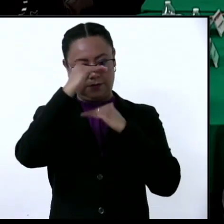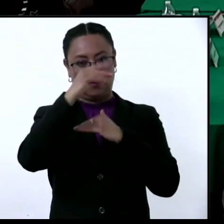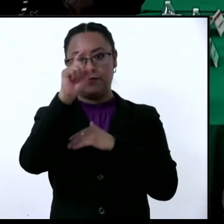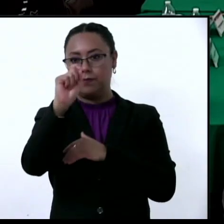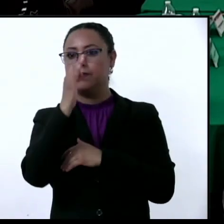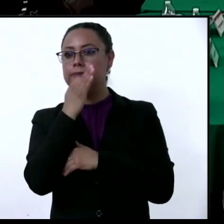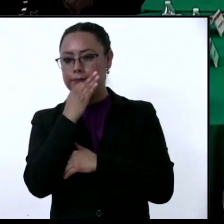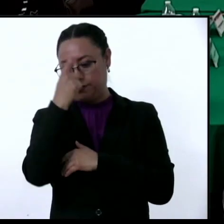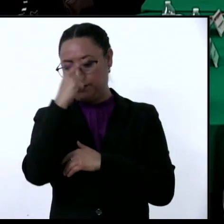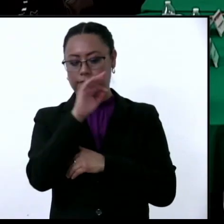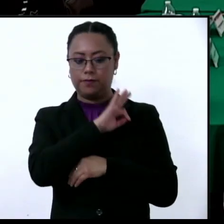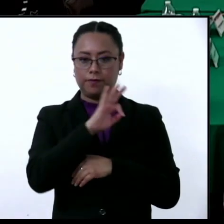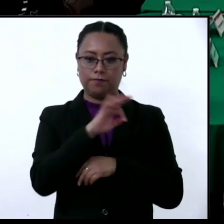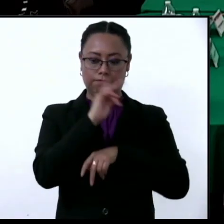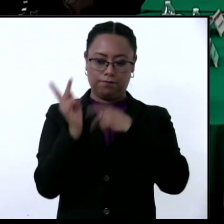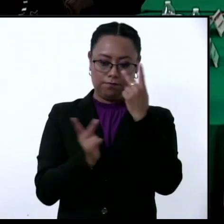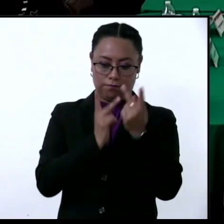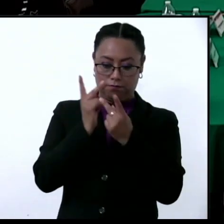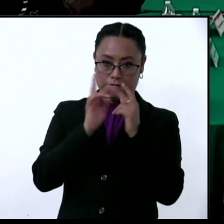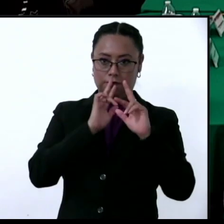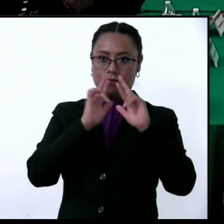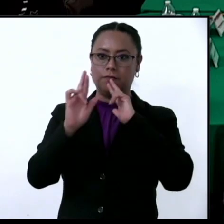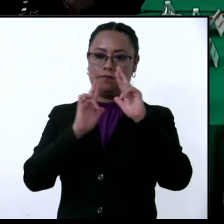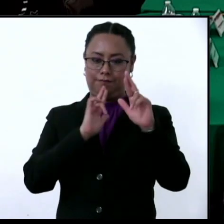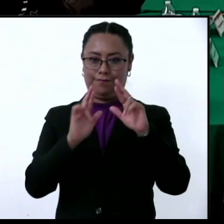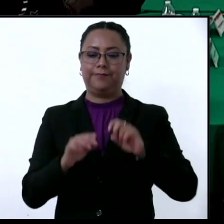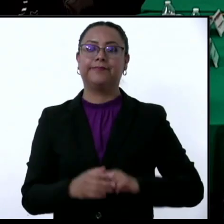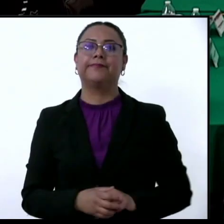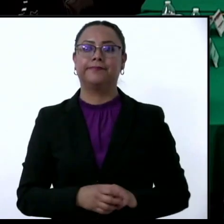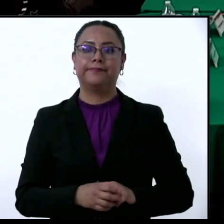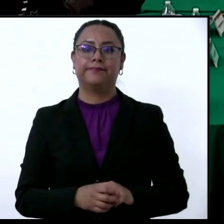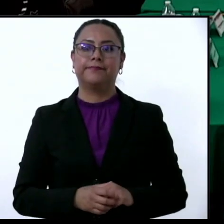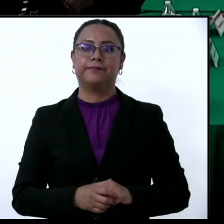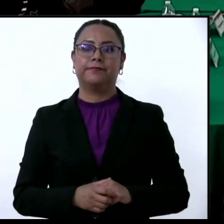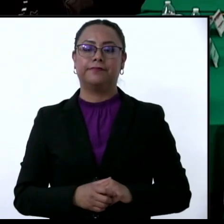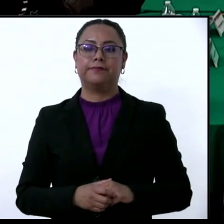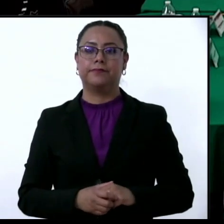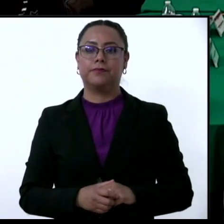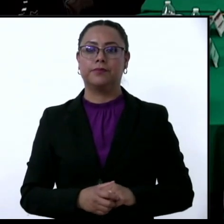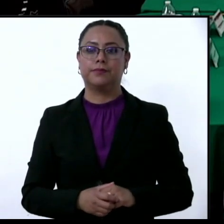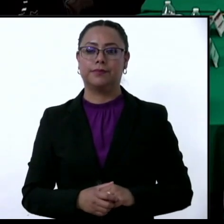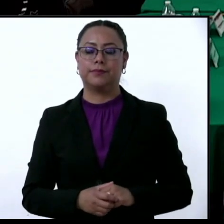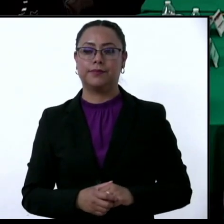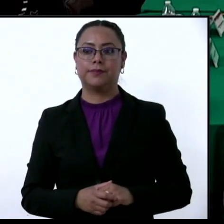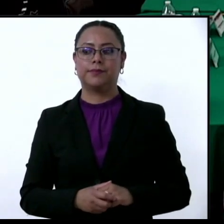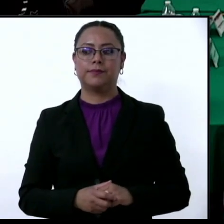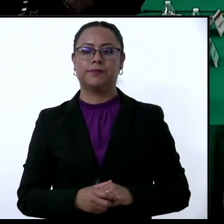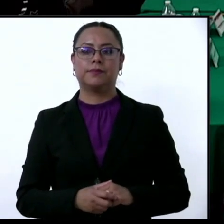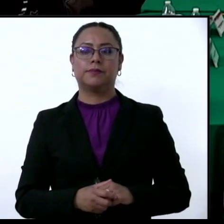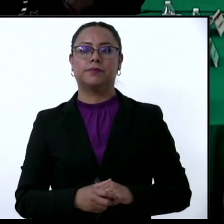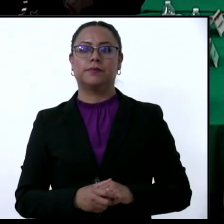responder a los planteamientos realizados por los diputados.